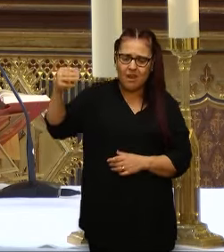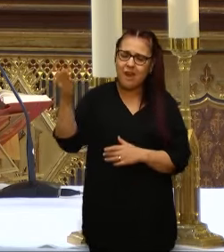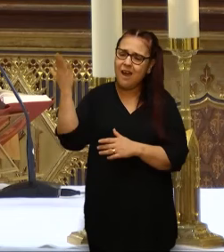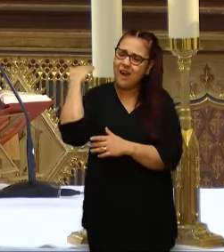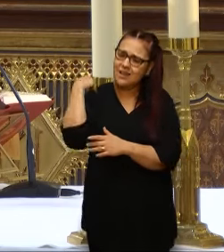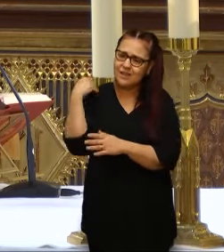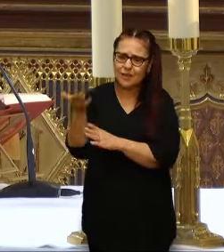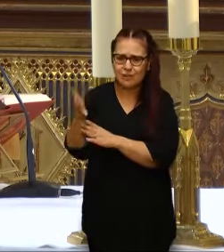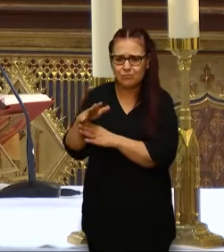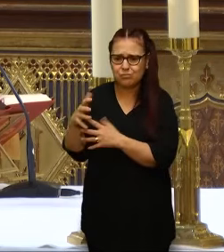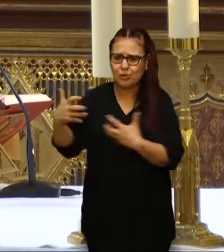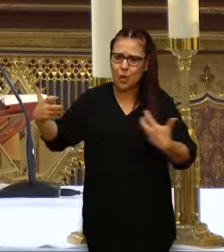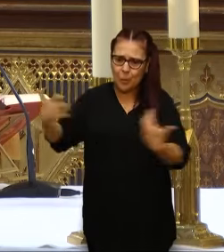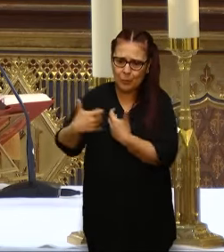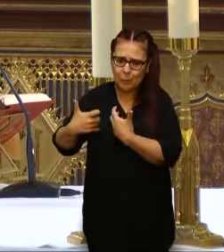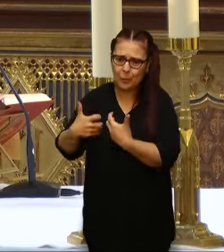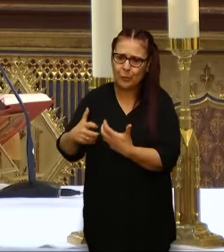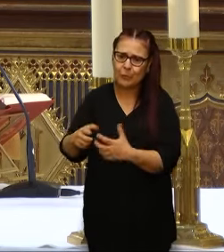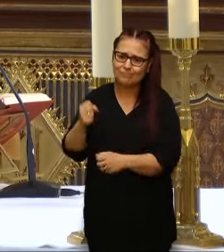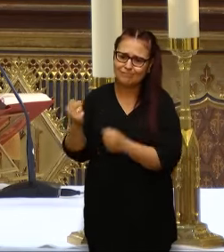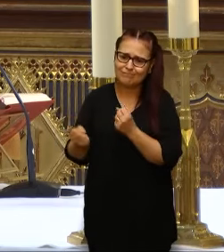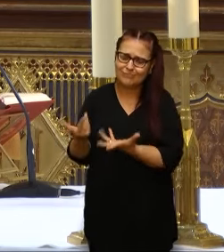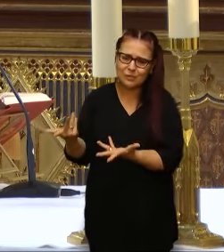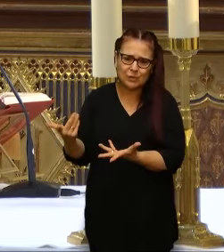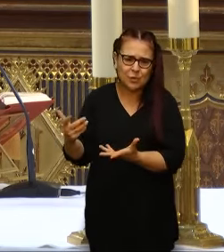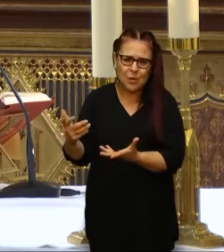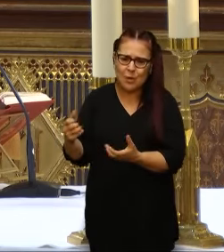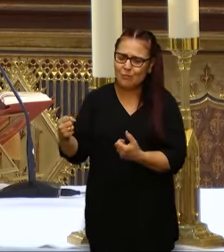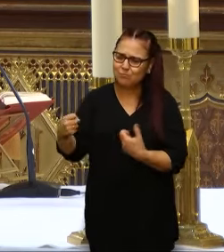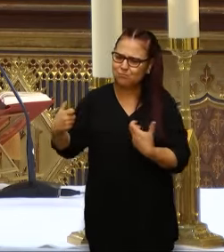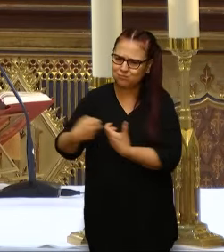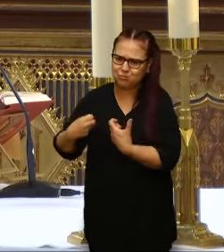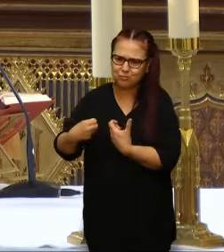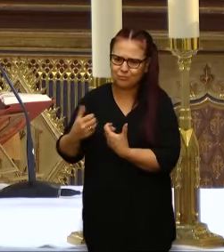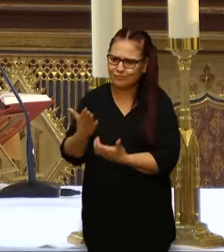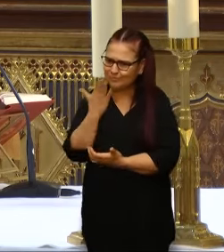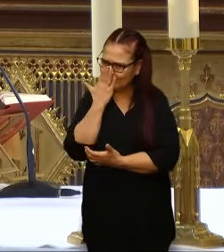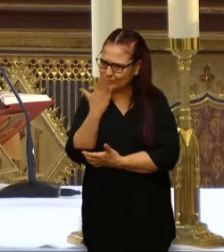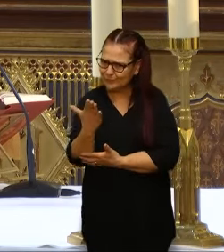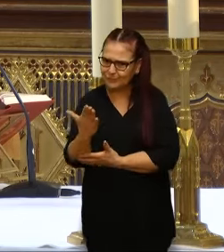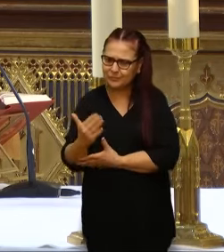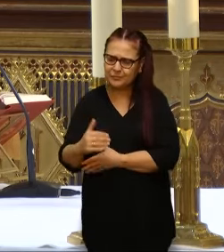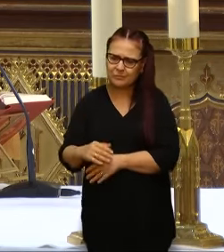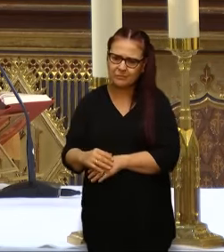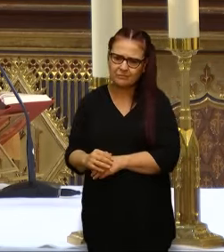falleció en un accidente de tráfico, se dio un golpe frontal.